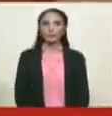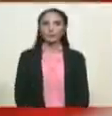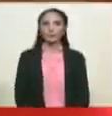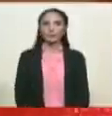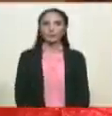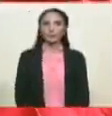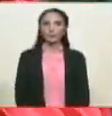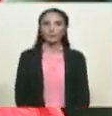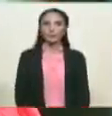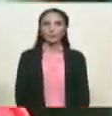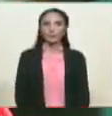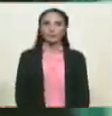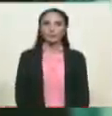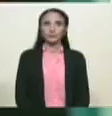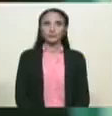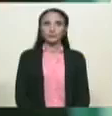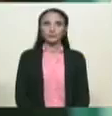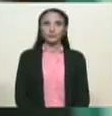Torres.